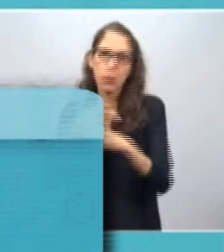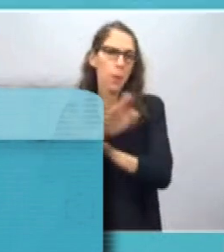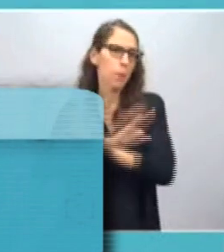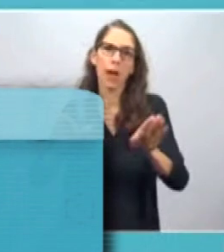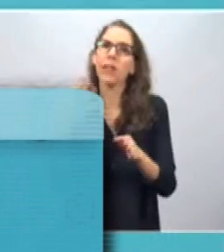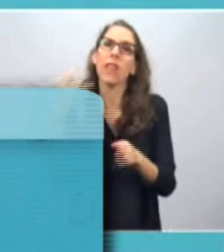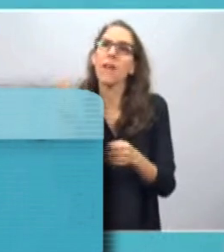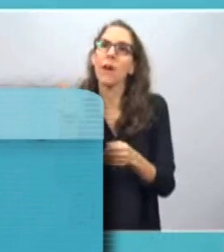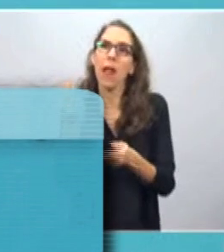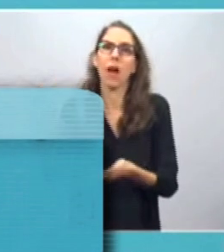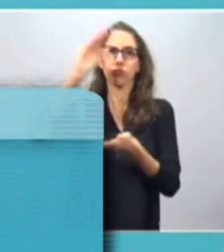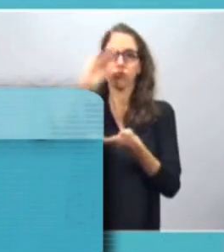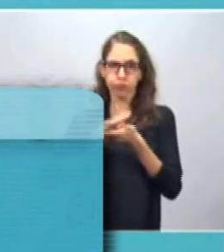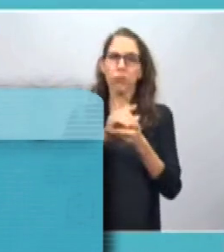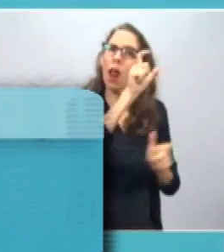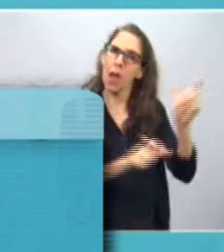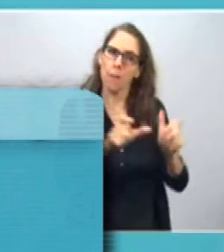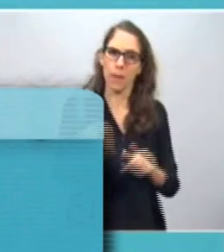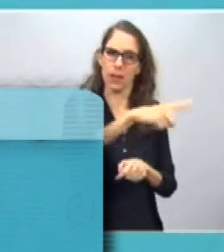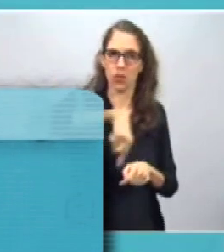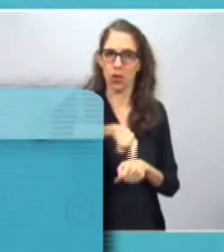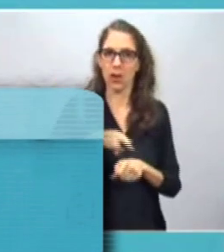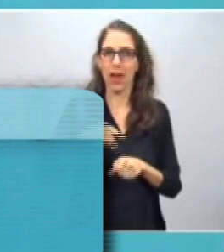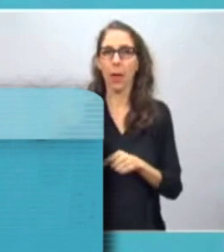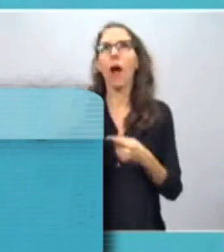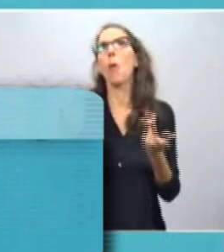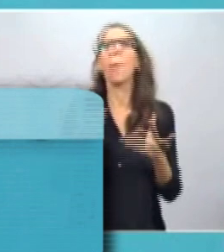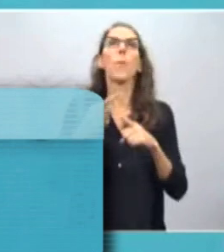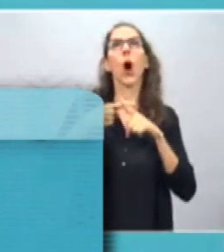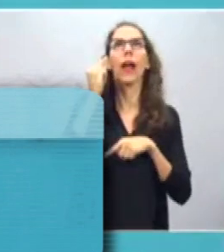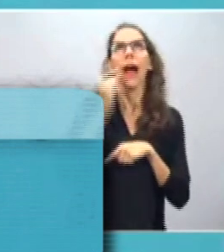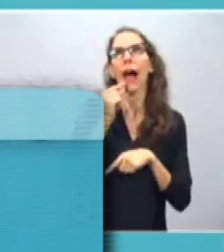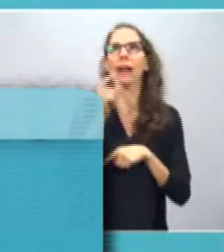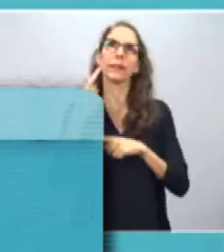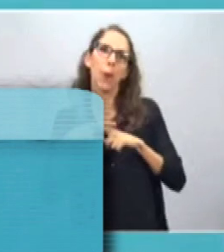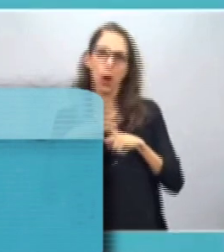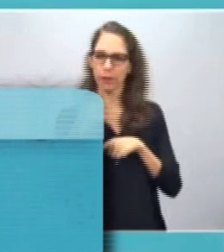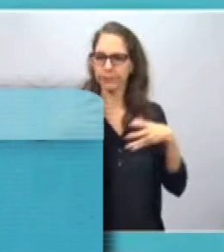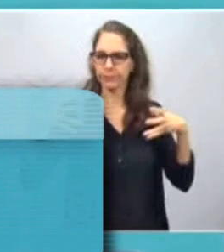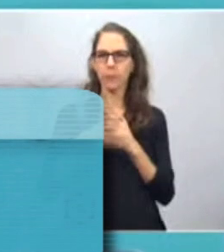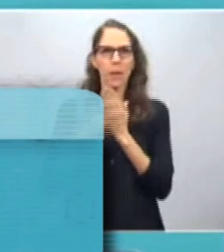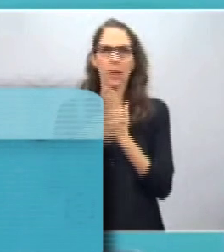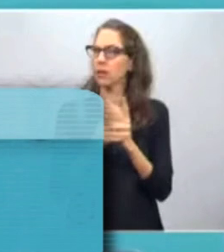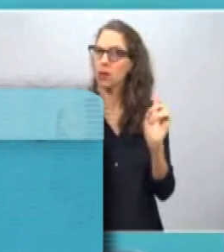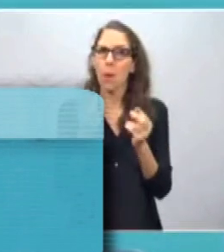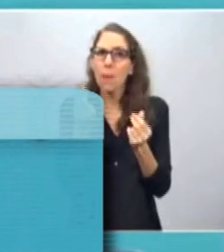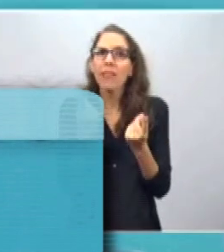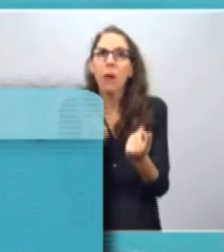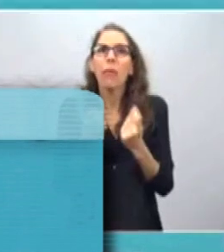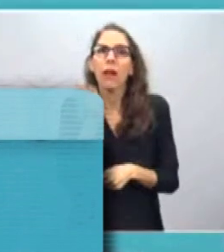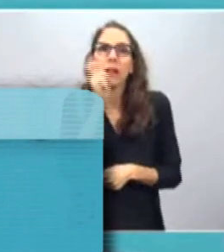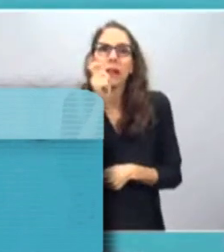los bonaerenses. Repito, no es un problema con el gobernador ni con el gobierno de la provincia de Buenos Aires, son fondos que necesitan los bonaerenses para poder